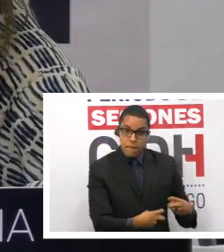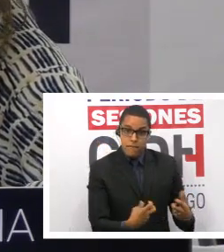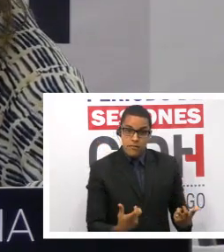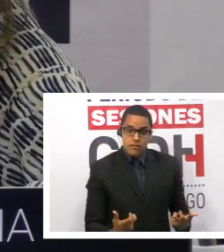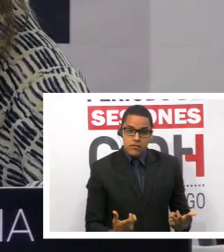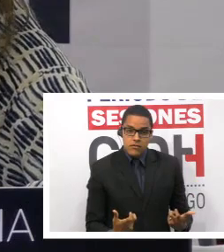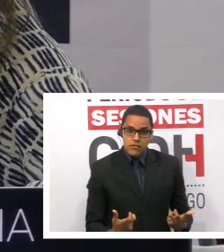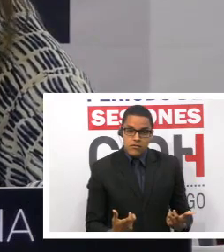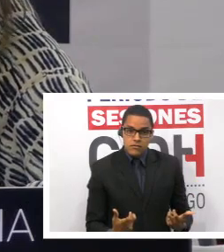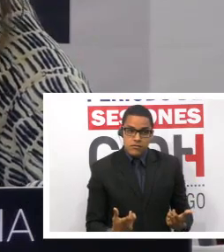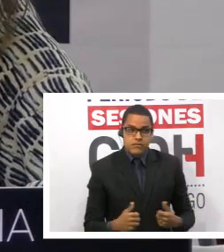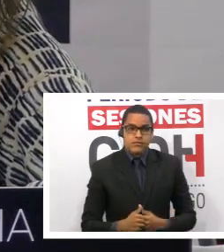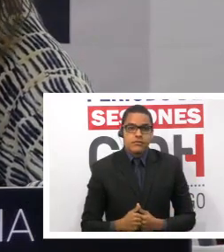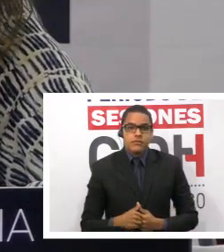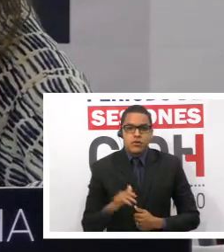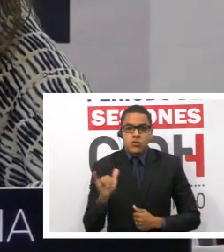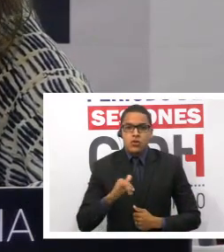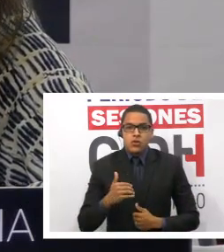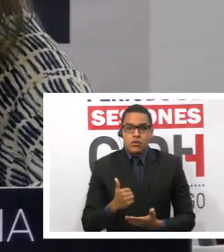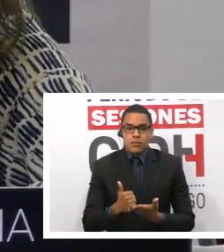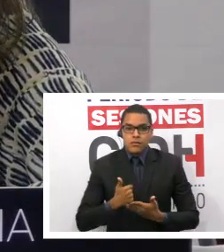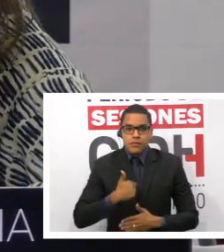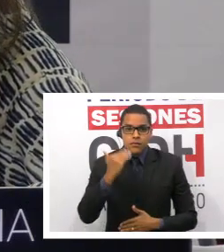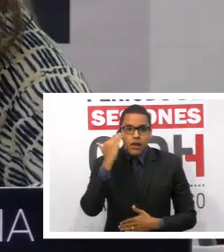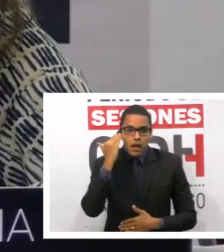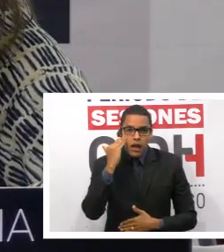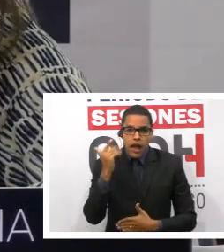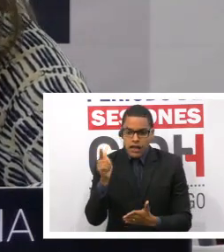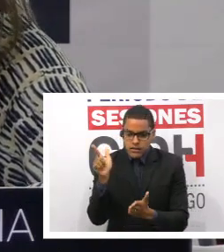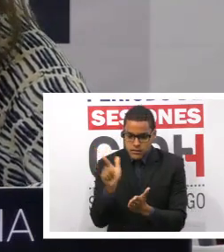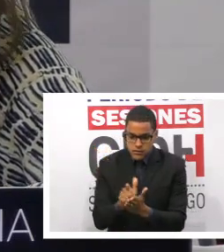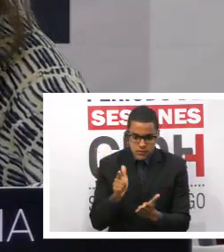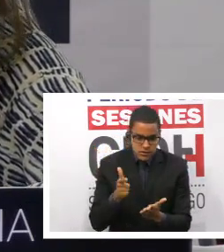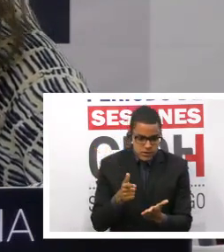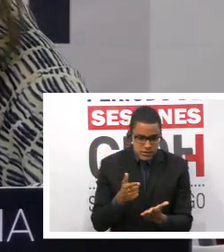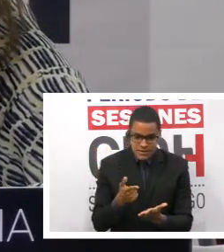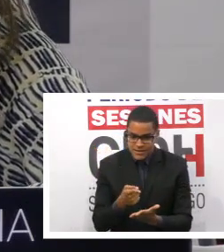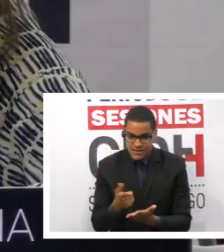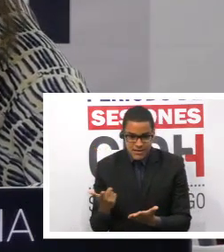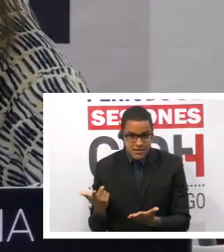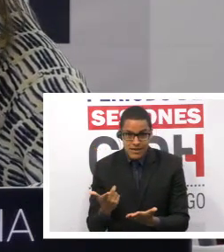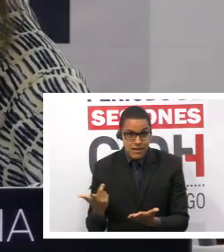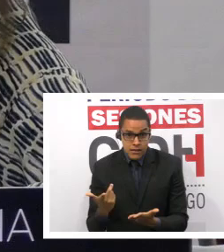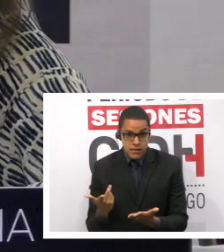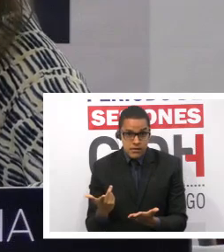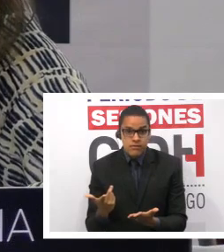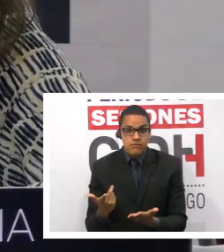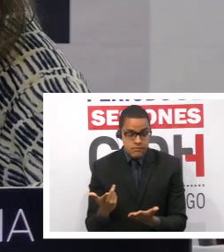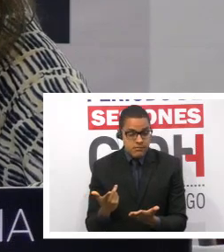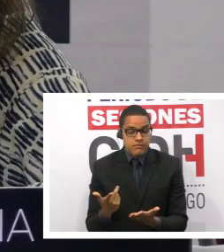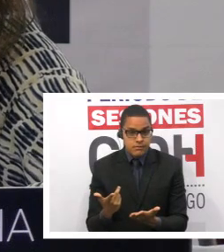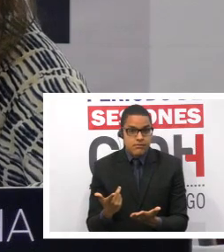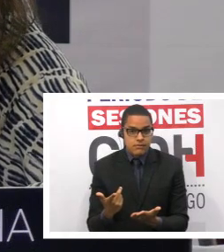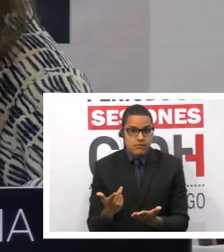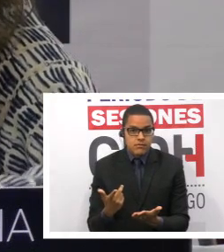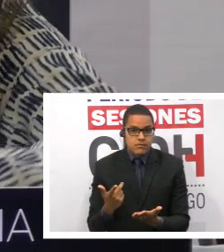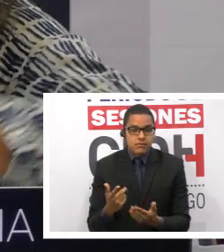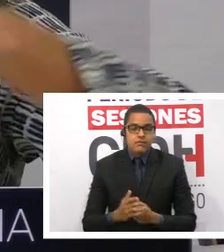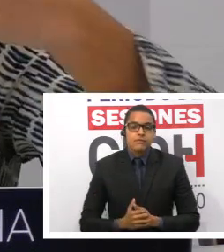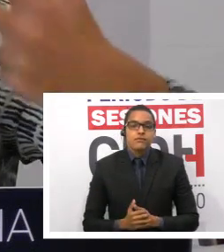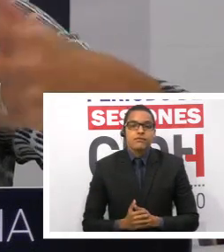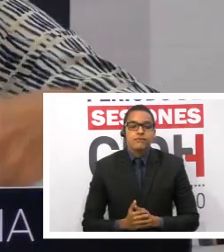prohibición de la inacción estatal continuada y también el componente democrático de las políticas públicas con